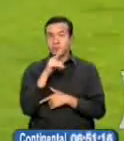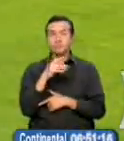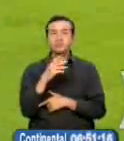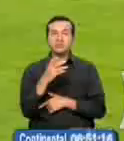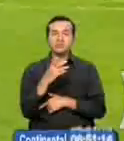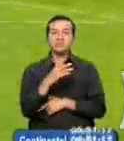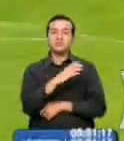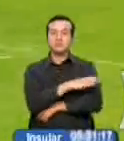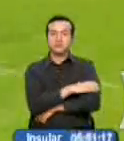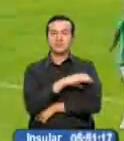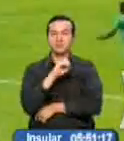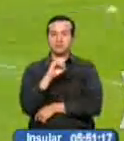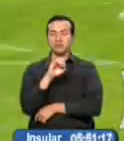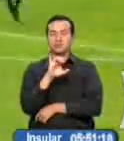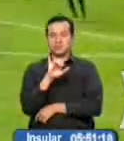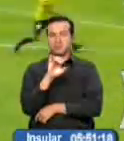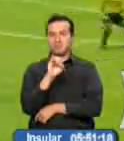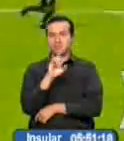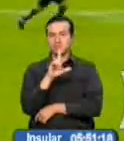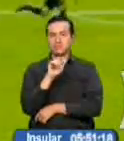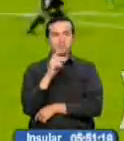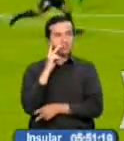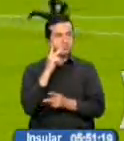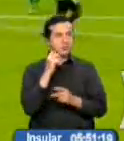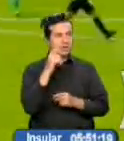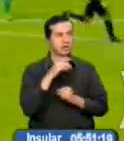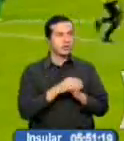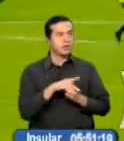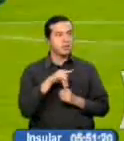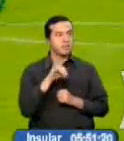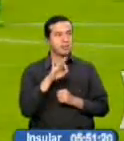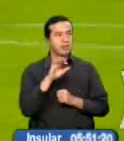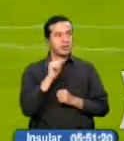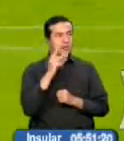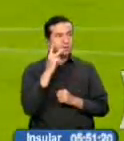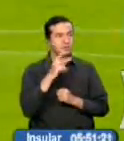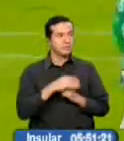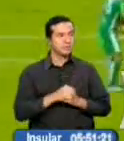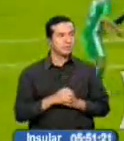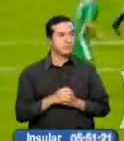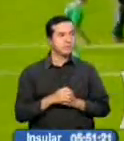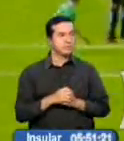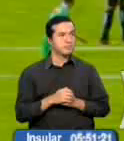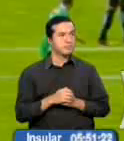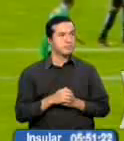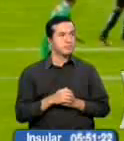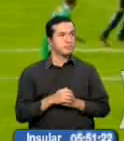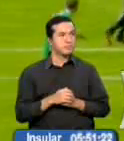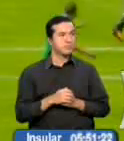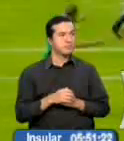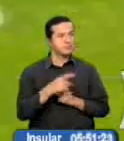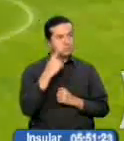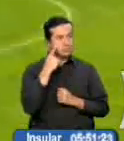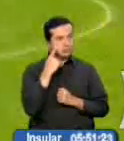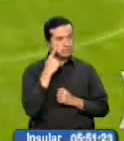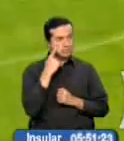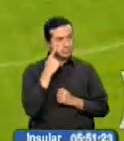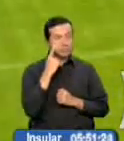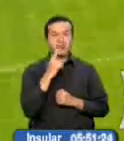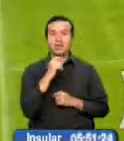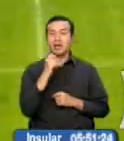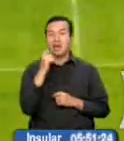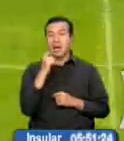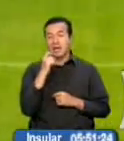Matías Oyola. Aquí este intento que tuvo Marvin Pita. Joaquín Lencinas también en el remate y la pelota que se estrellaba